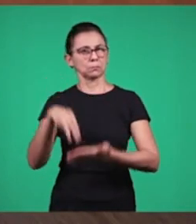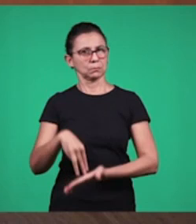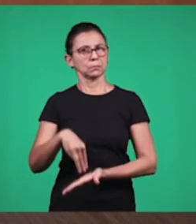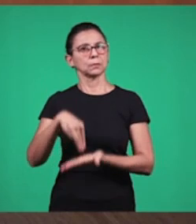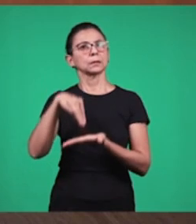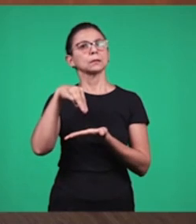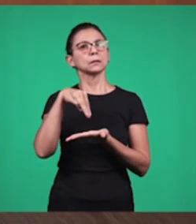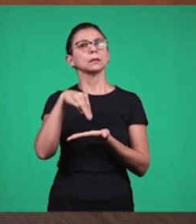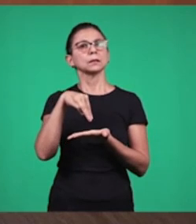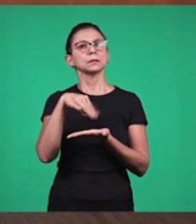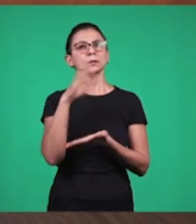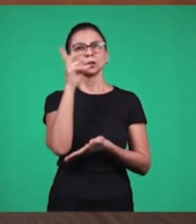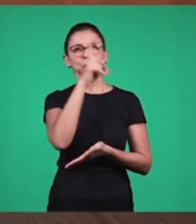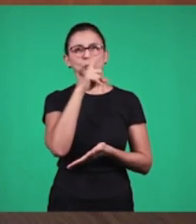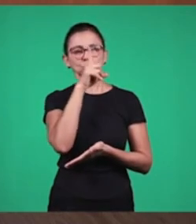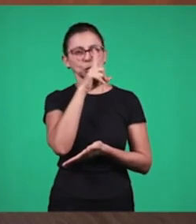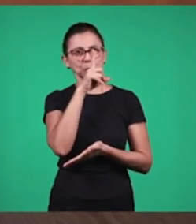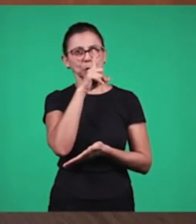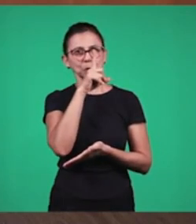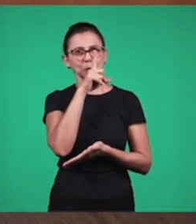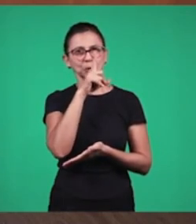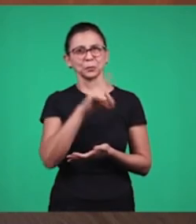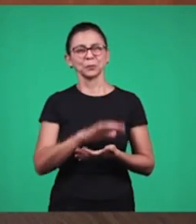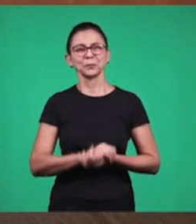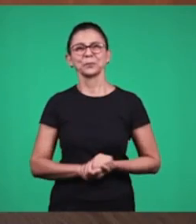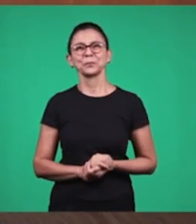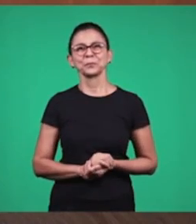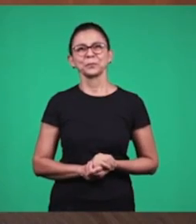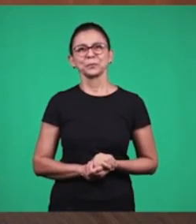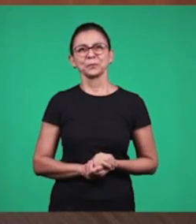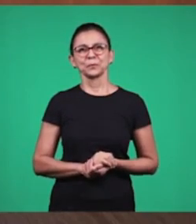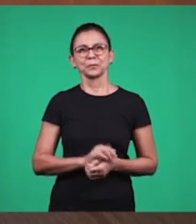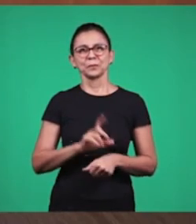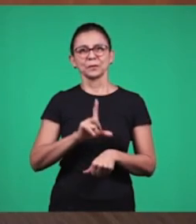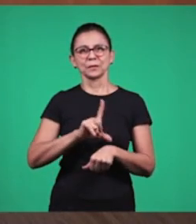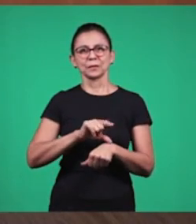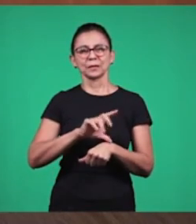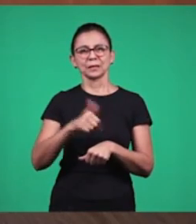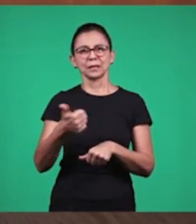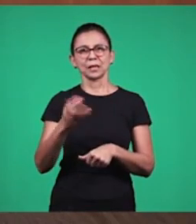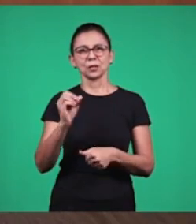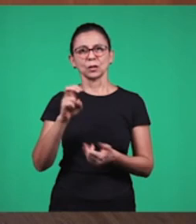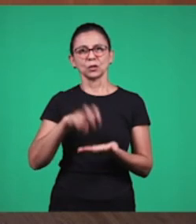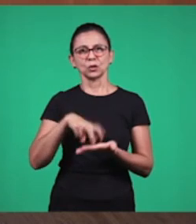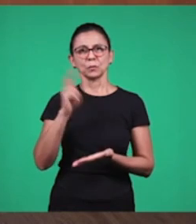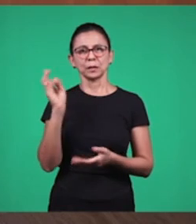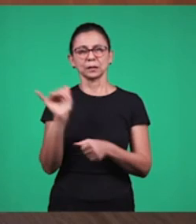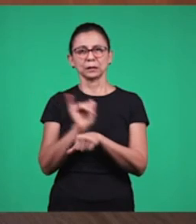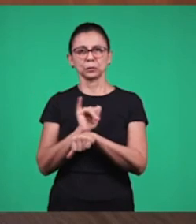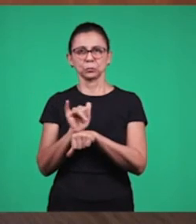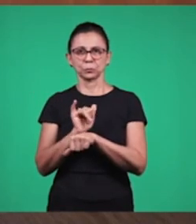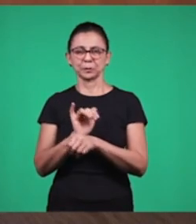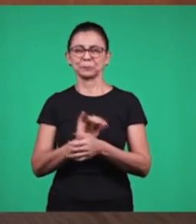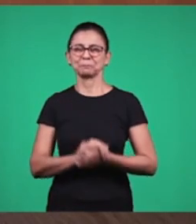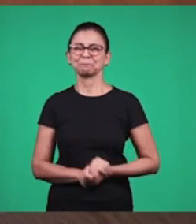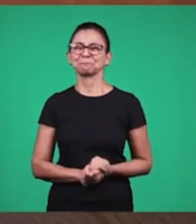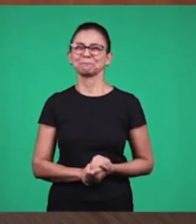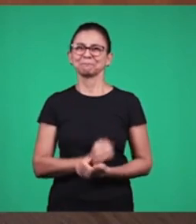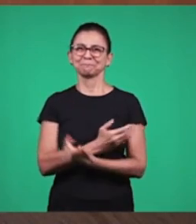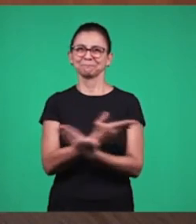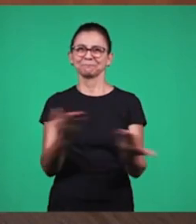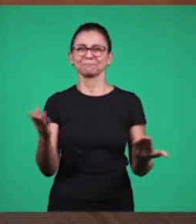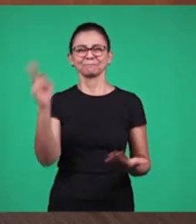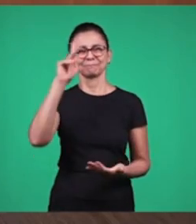Maranata de este domingo, el día de mañana, en el canal. A